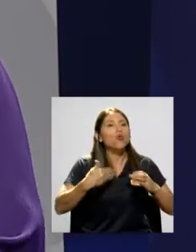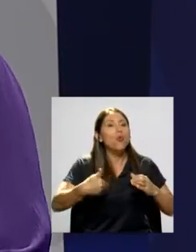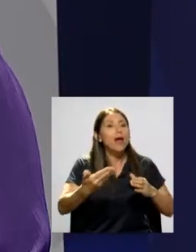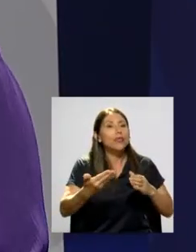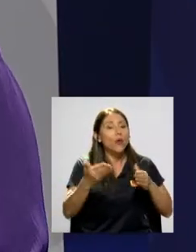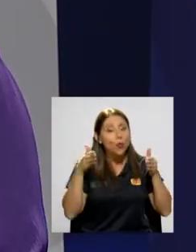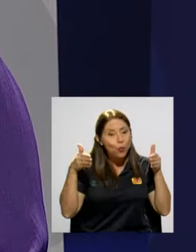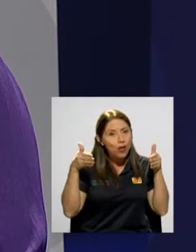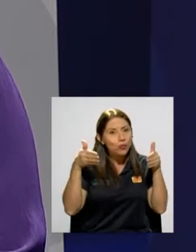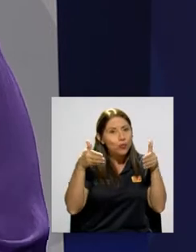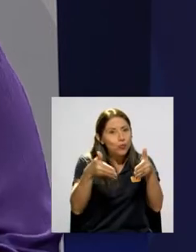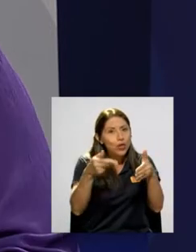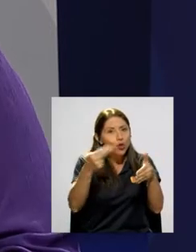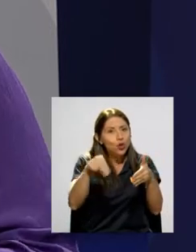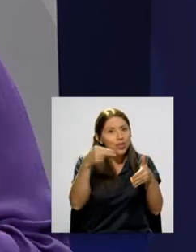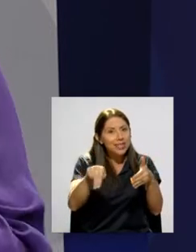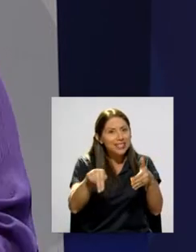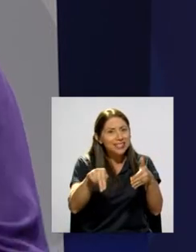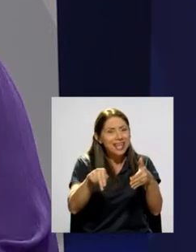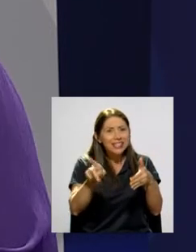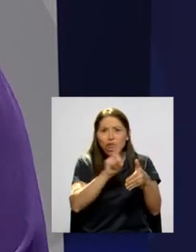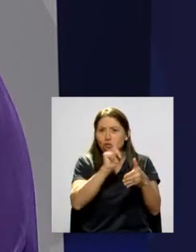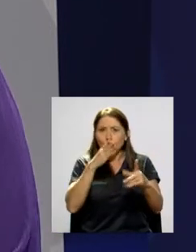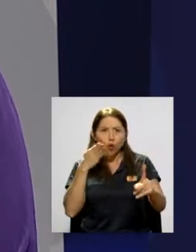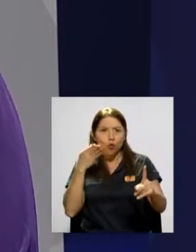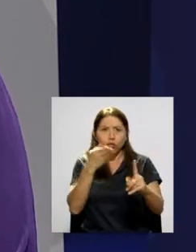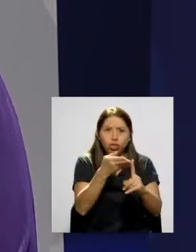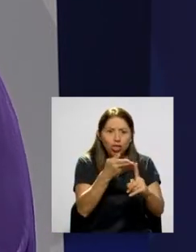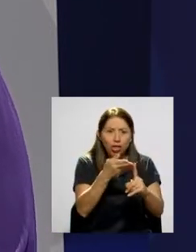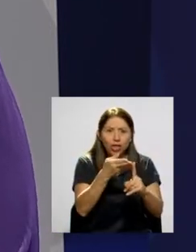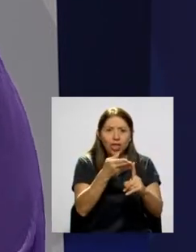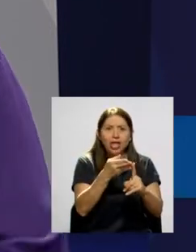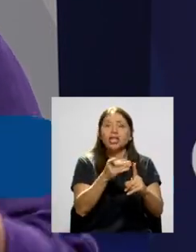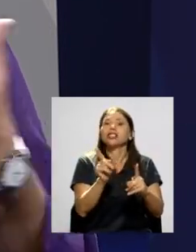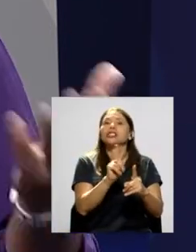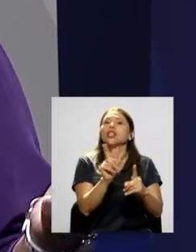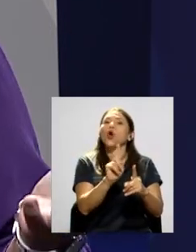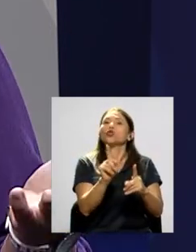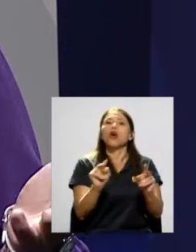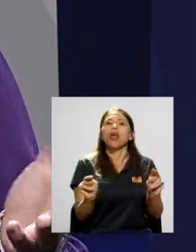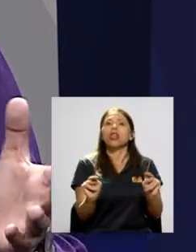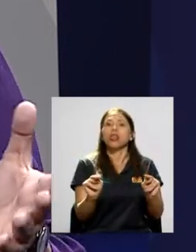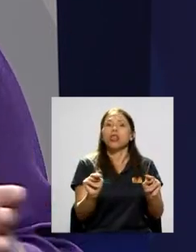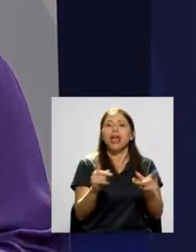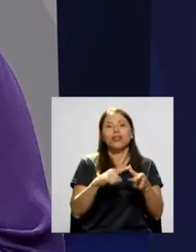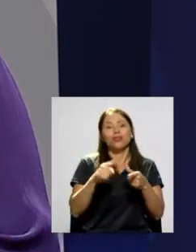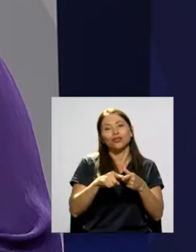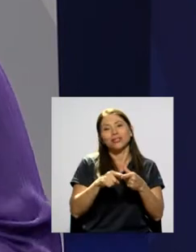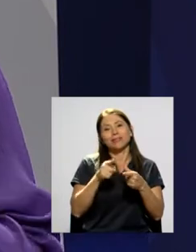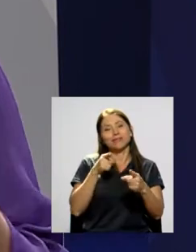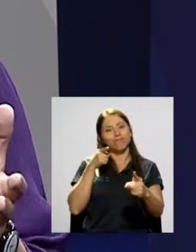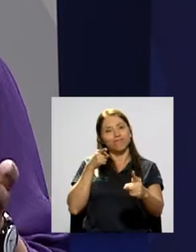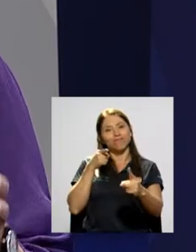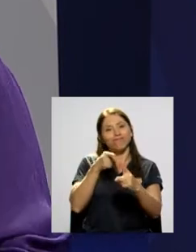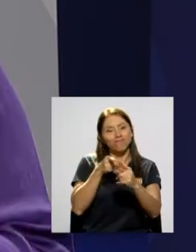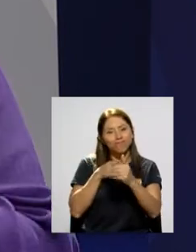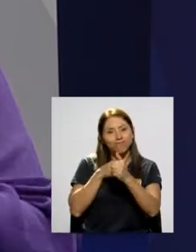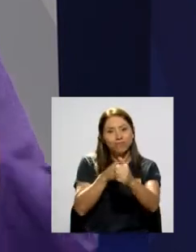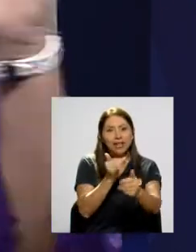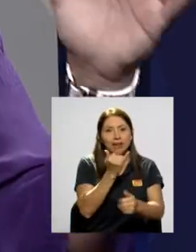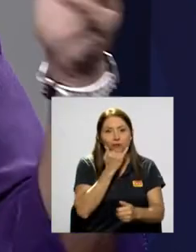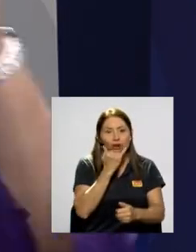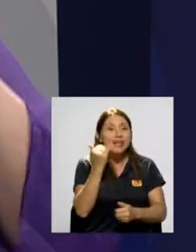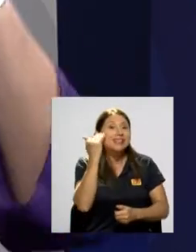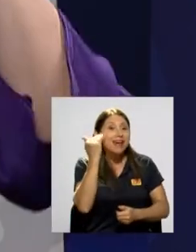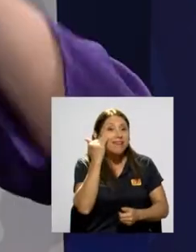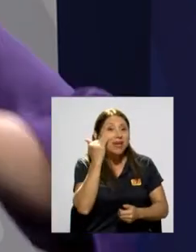muy parcializados y que entonces inducen al error a esa población. Y eso lo hemos visto muchas veces, ¿verdad? Sabemos que el grueso de la población no va a